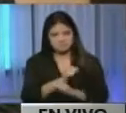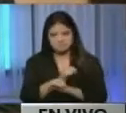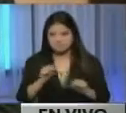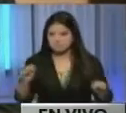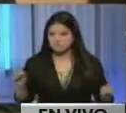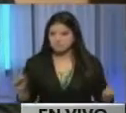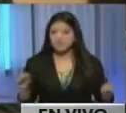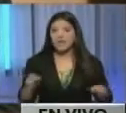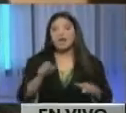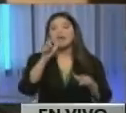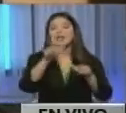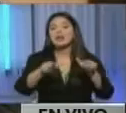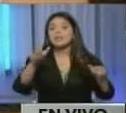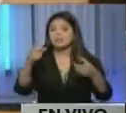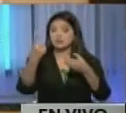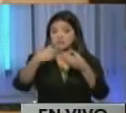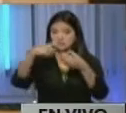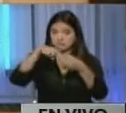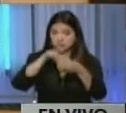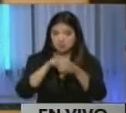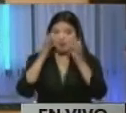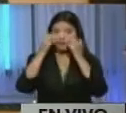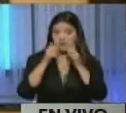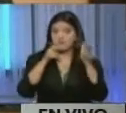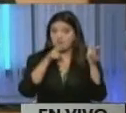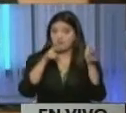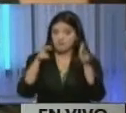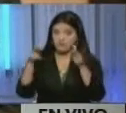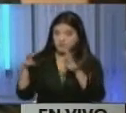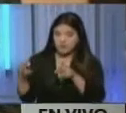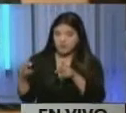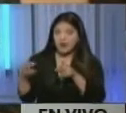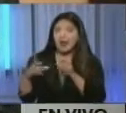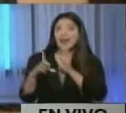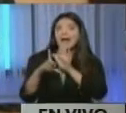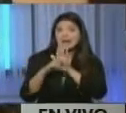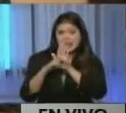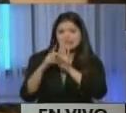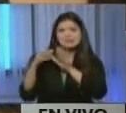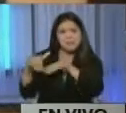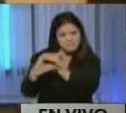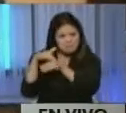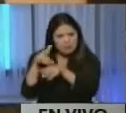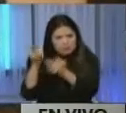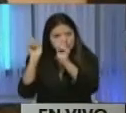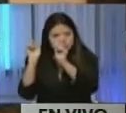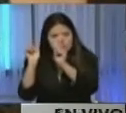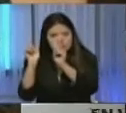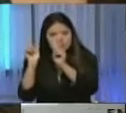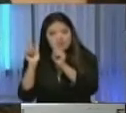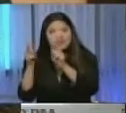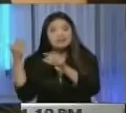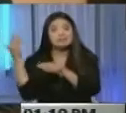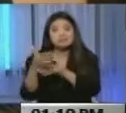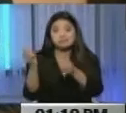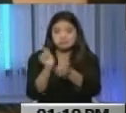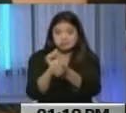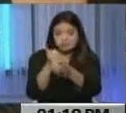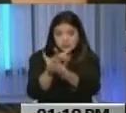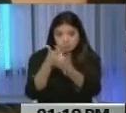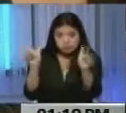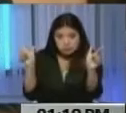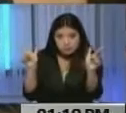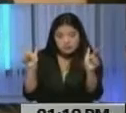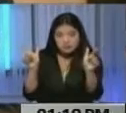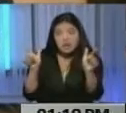Los y las integrantes de la FAREP, que en virtud de la ley de amnistía hayan sido beneficiados con la excarcelación y así lo